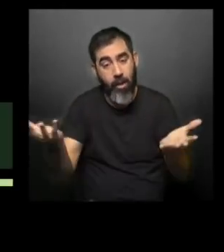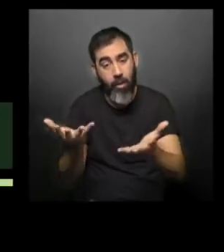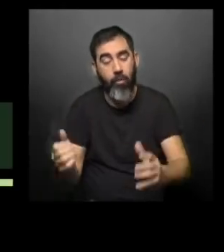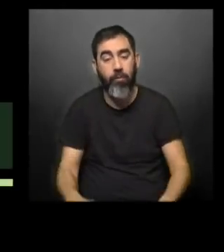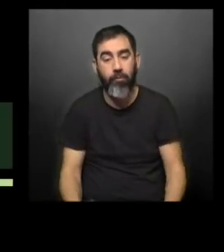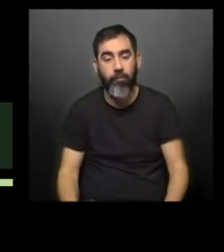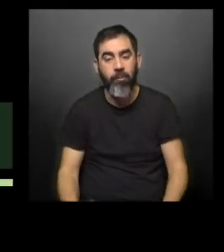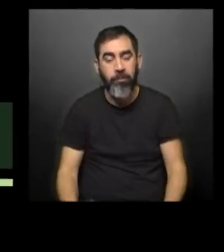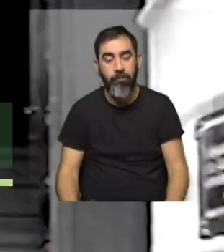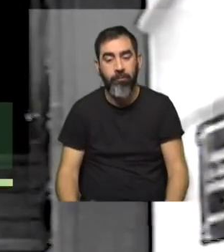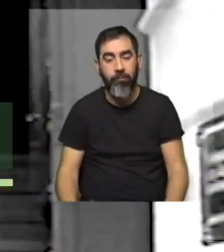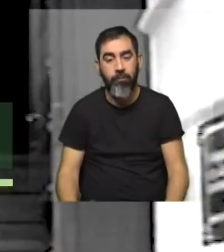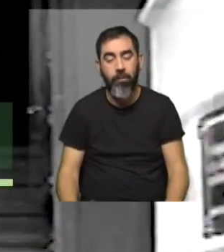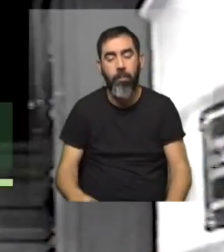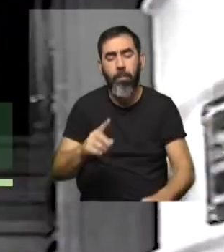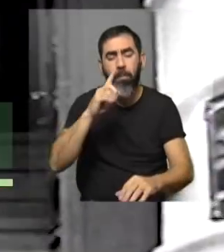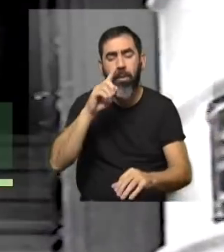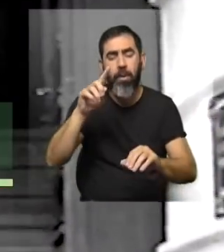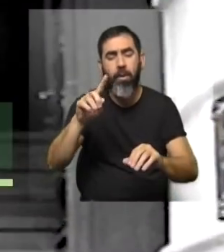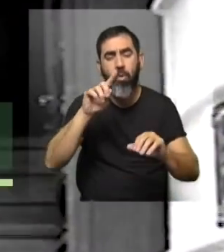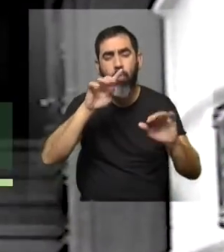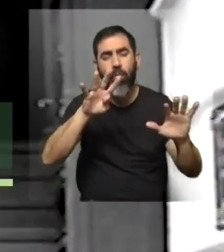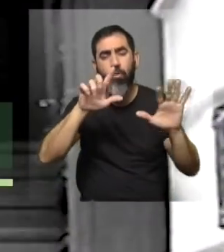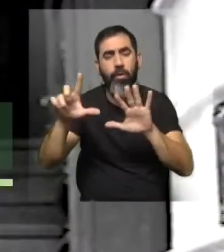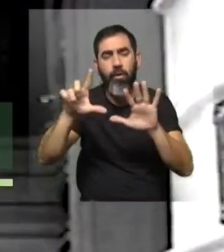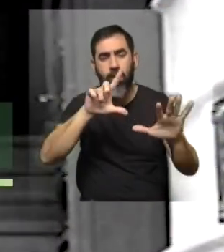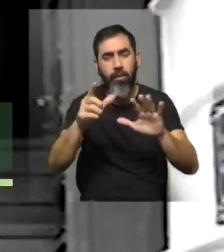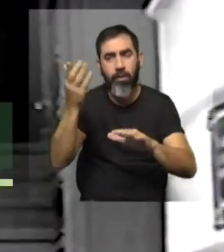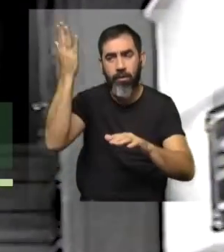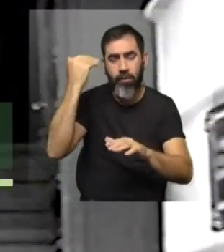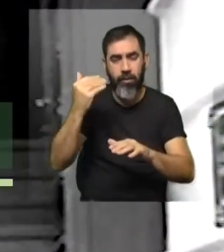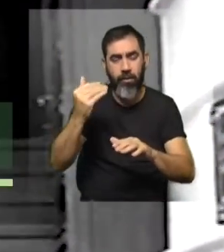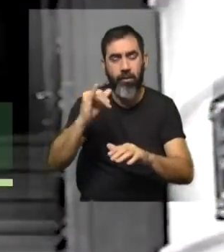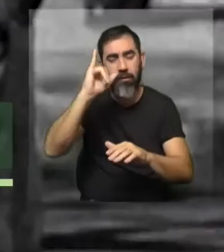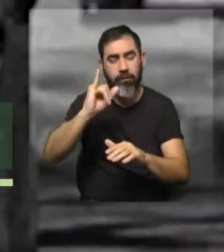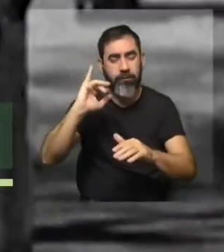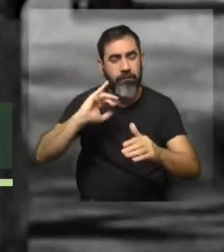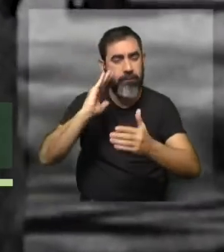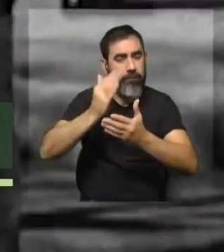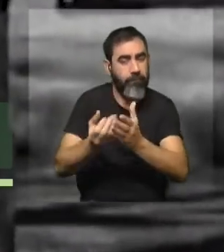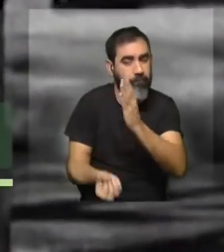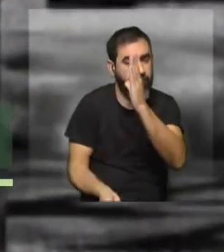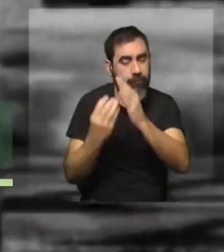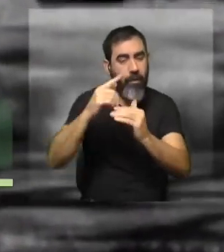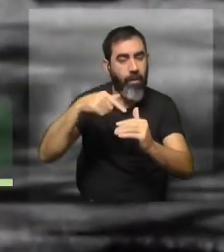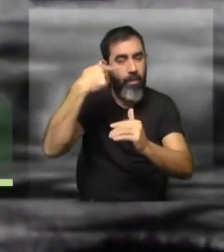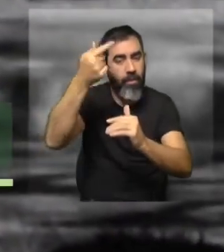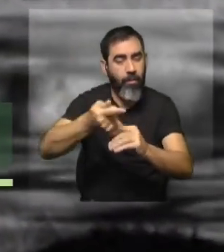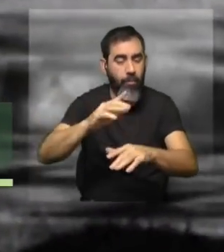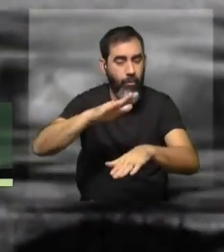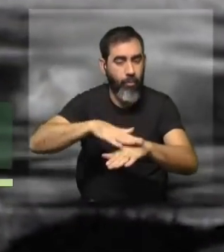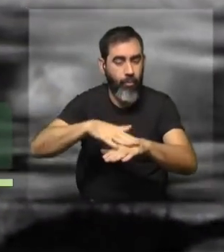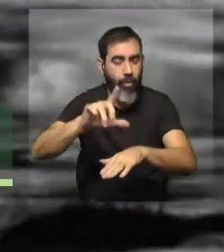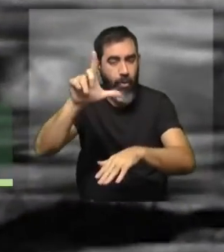los hechos ocurrieron en 1977 por lo que no está en discusión que el tipo penal fue creado con posterioridad Al momento de